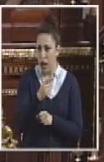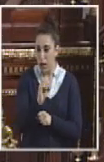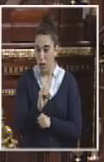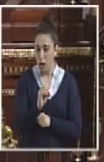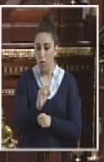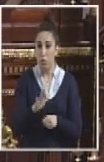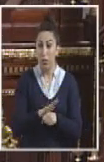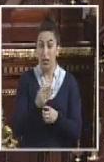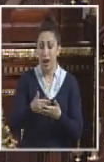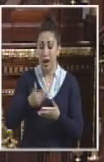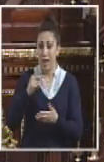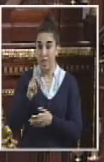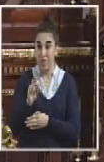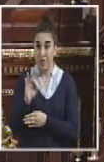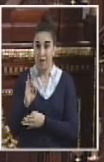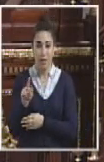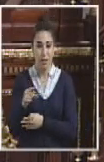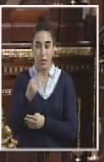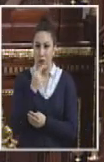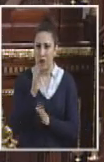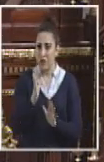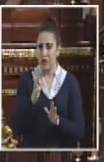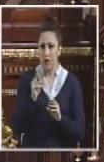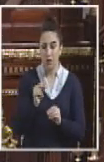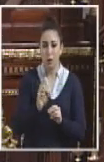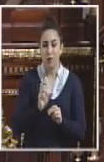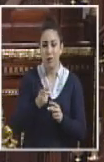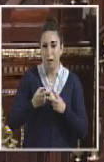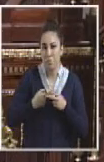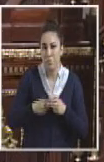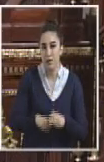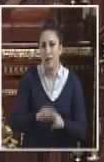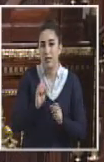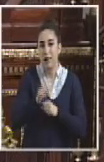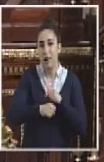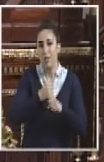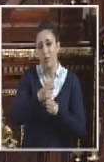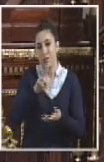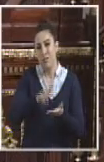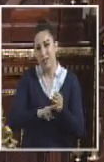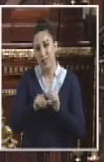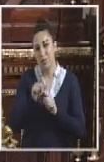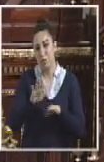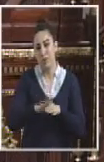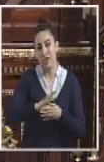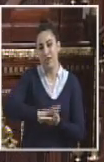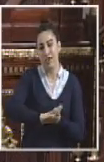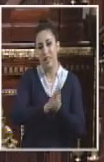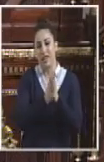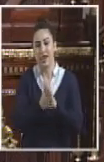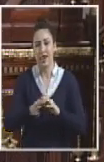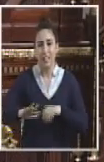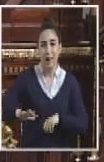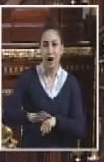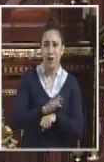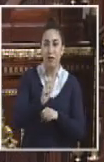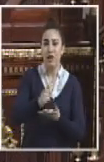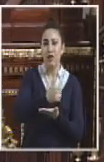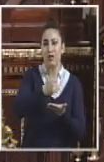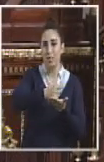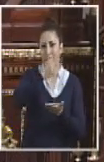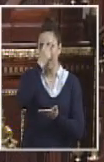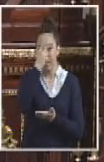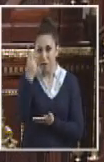Distrito Federal dejó de ser usada a inicios de 2017, momento en que entró en vigor la ley